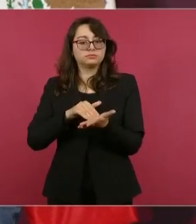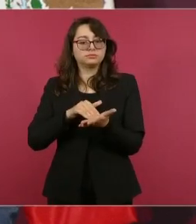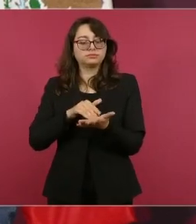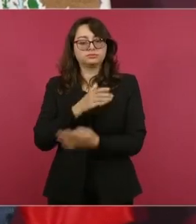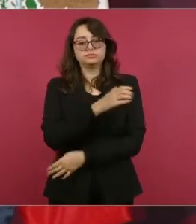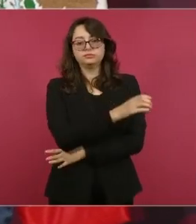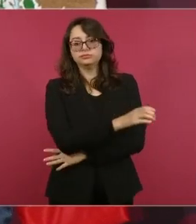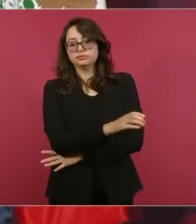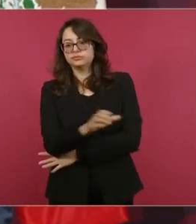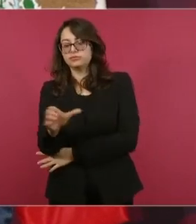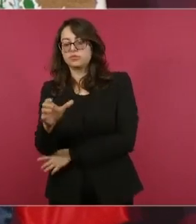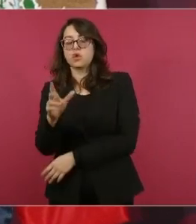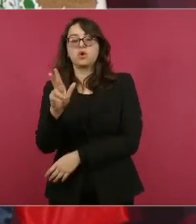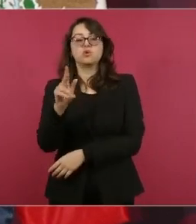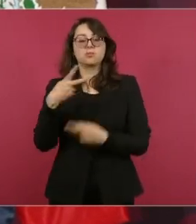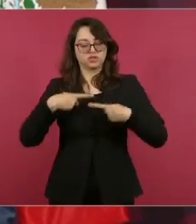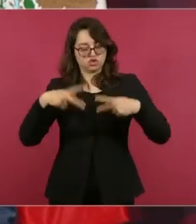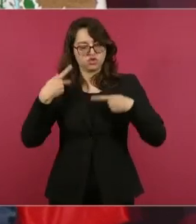sembradores